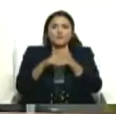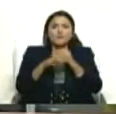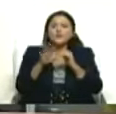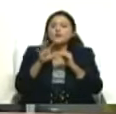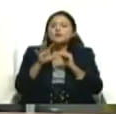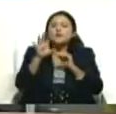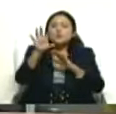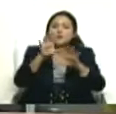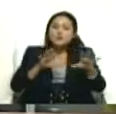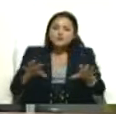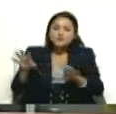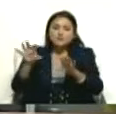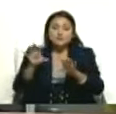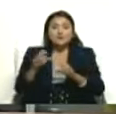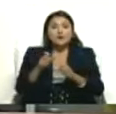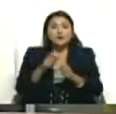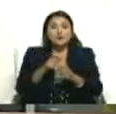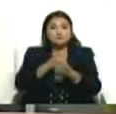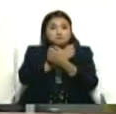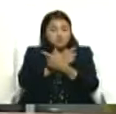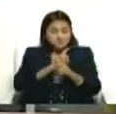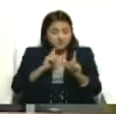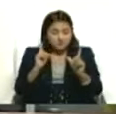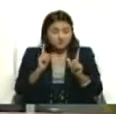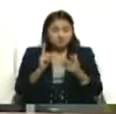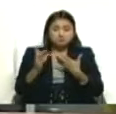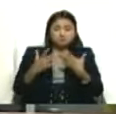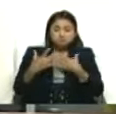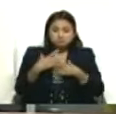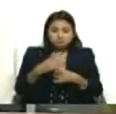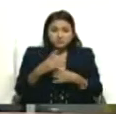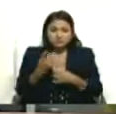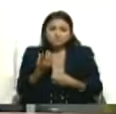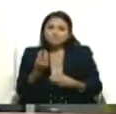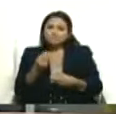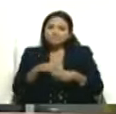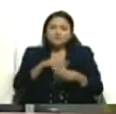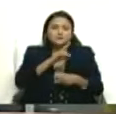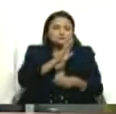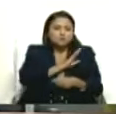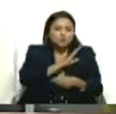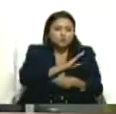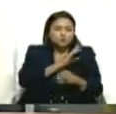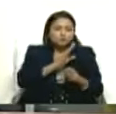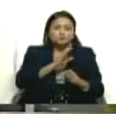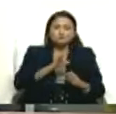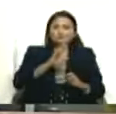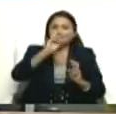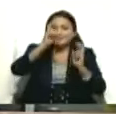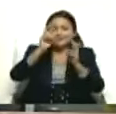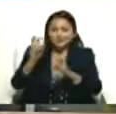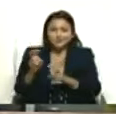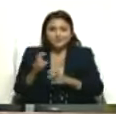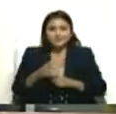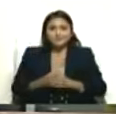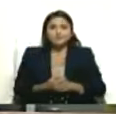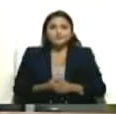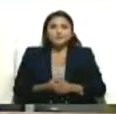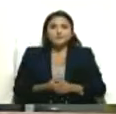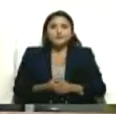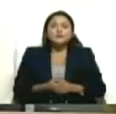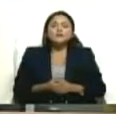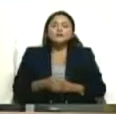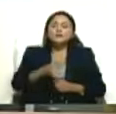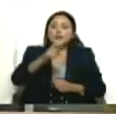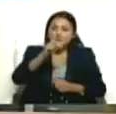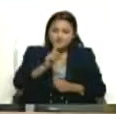Estados, libre determinación y no intervención en sus asuntos internos, así como